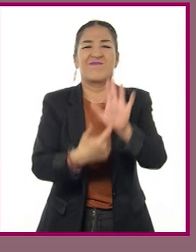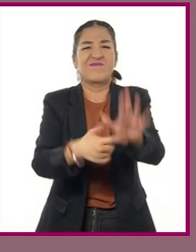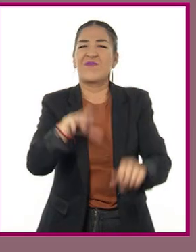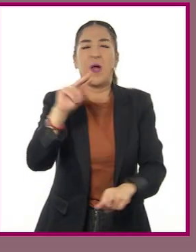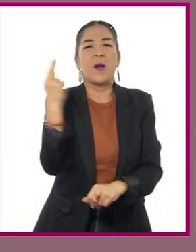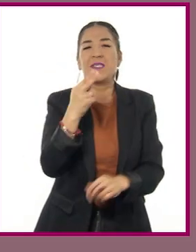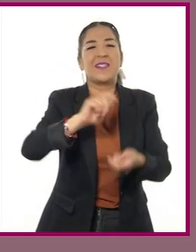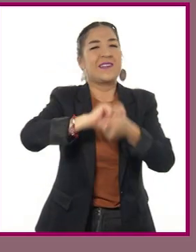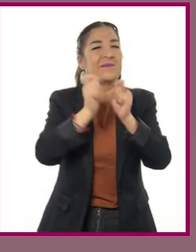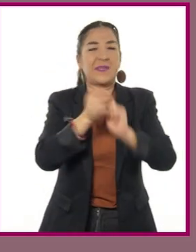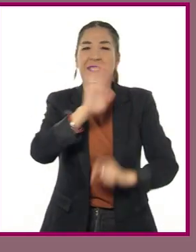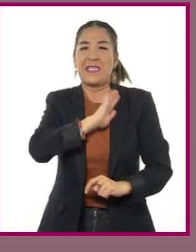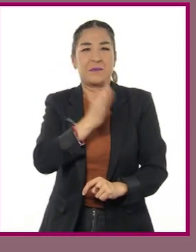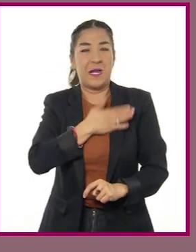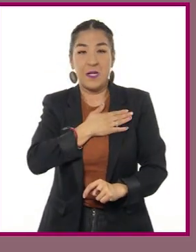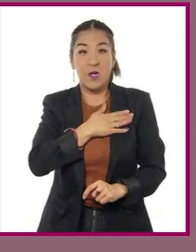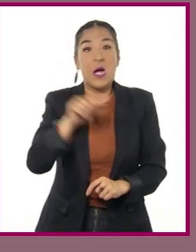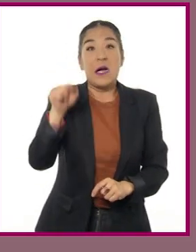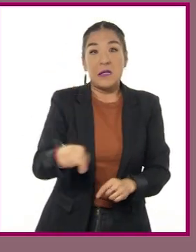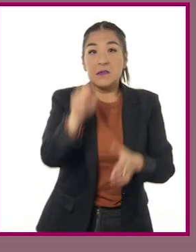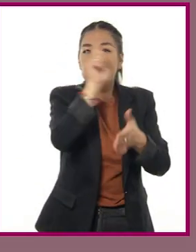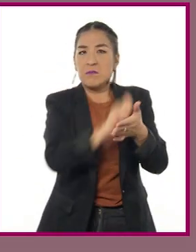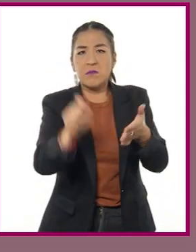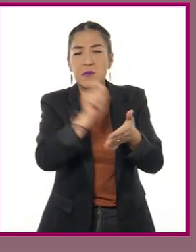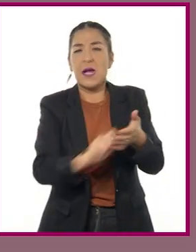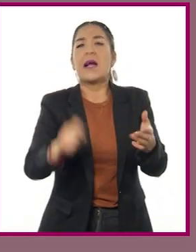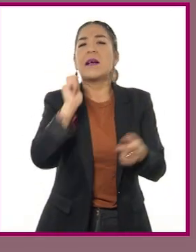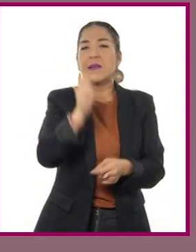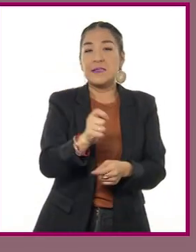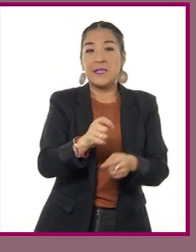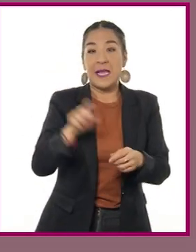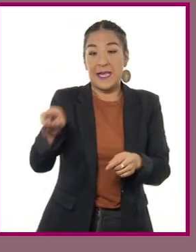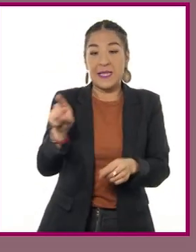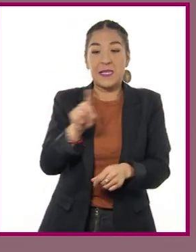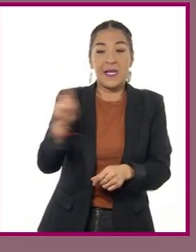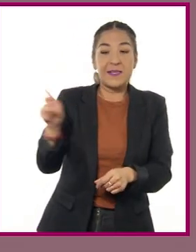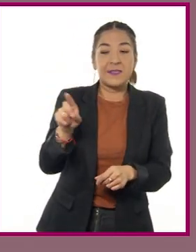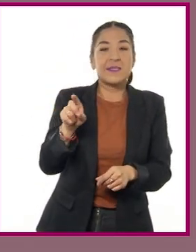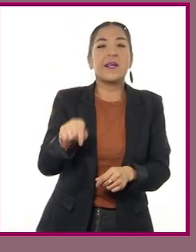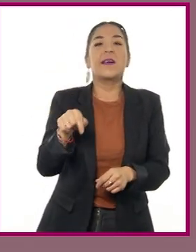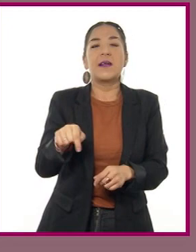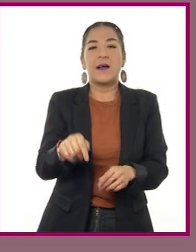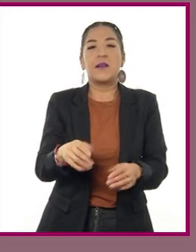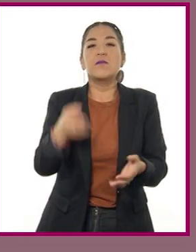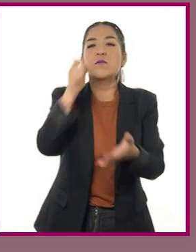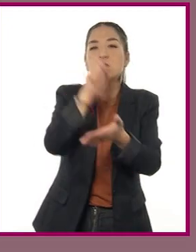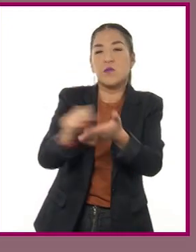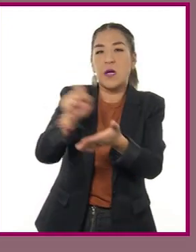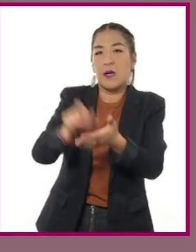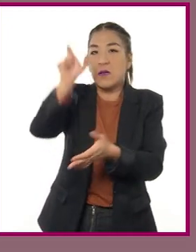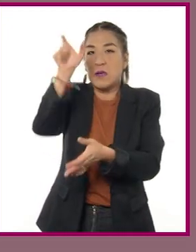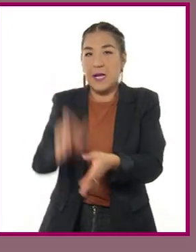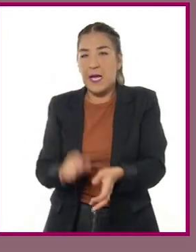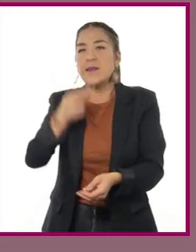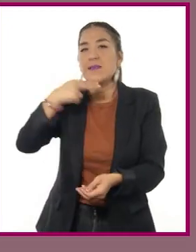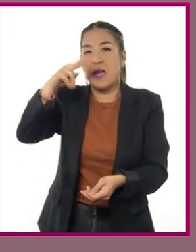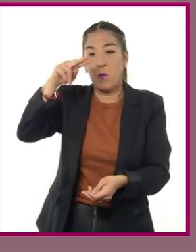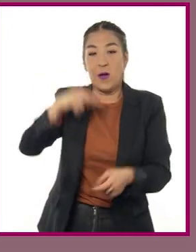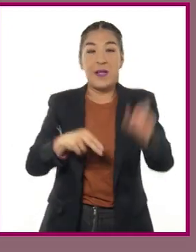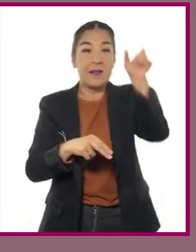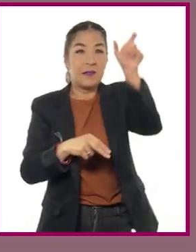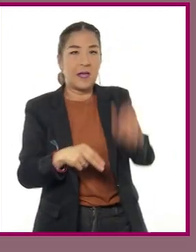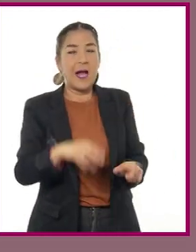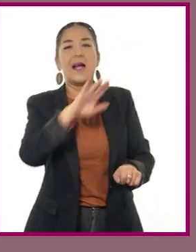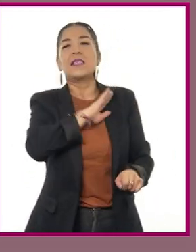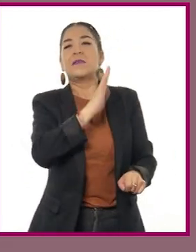castellano. En cada página del manuscrito se encuentra a la derecha un texto en náhuatl y a la izquierda uno en